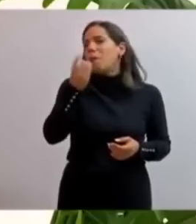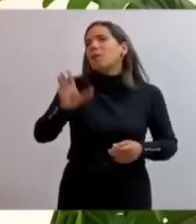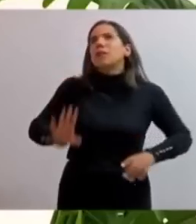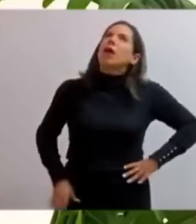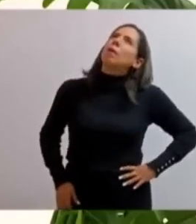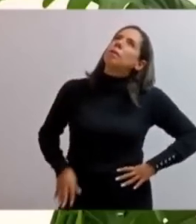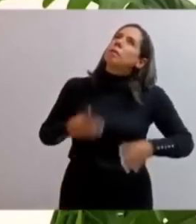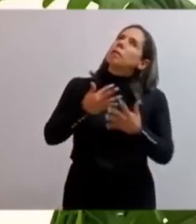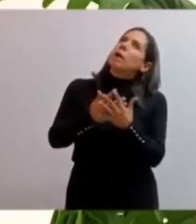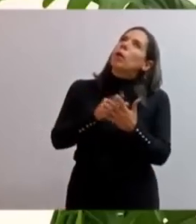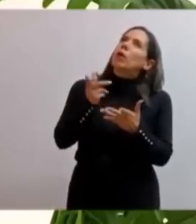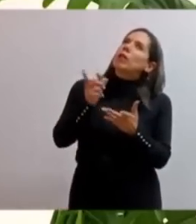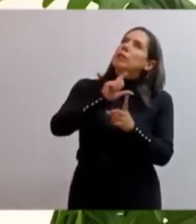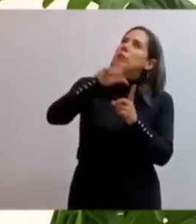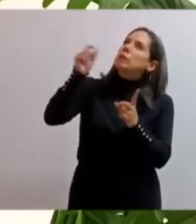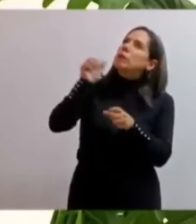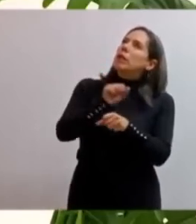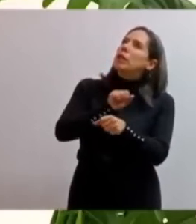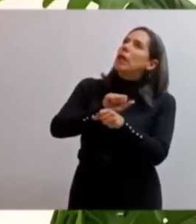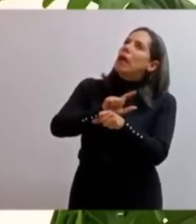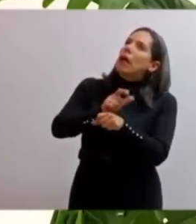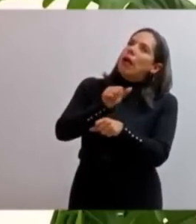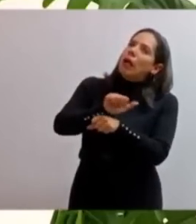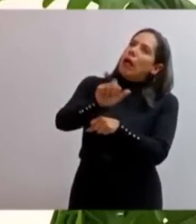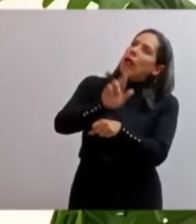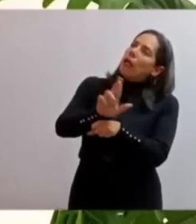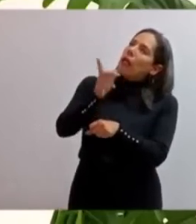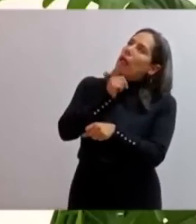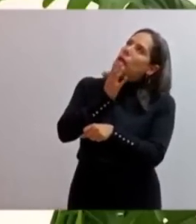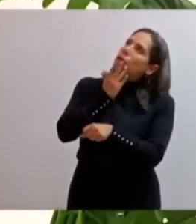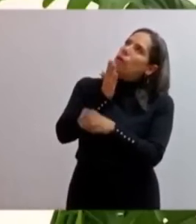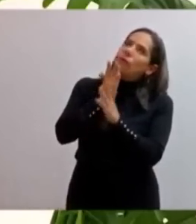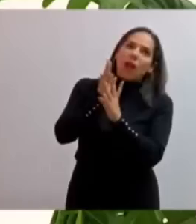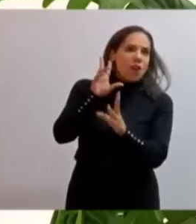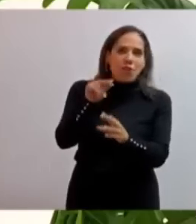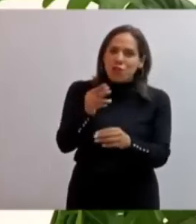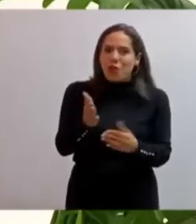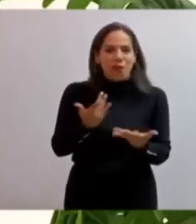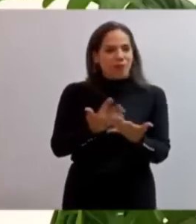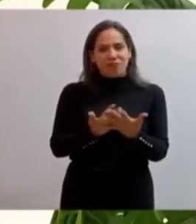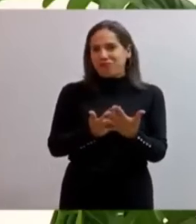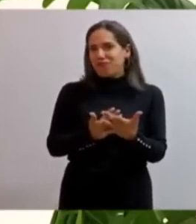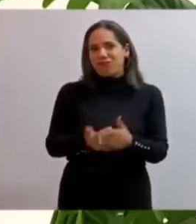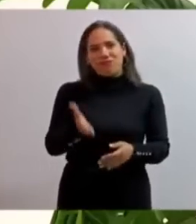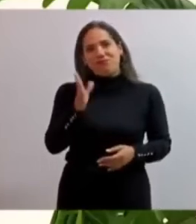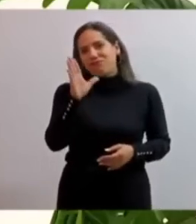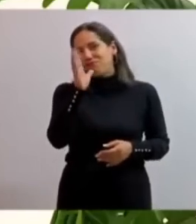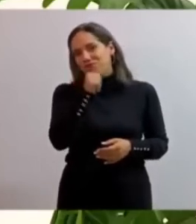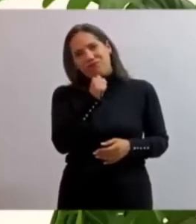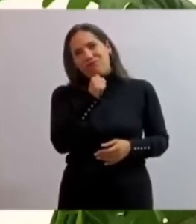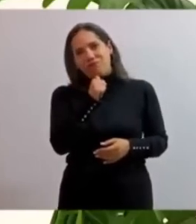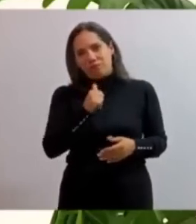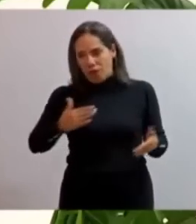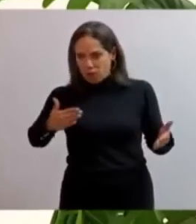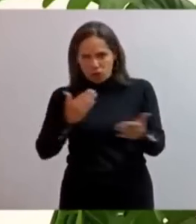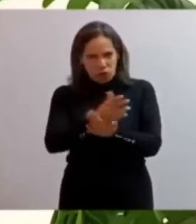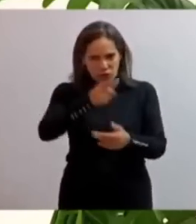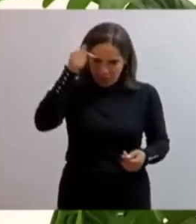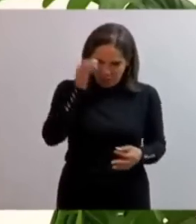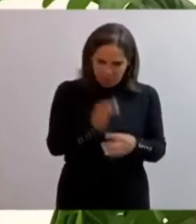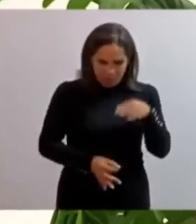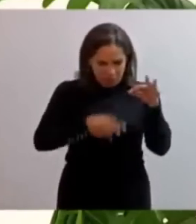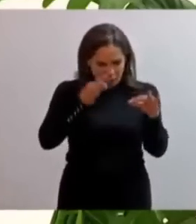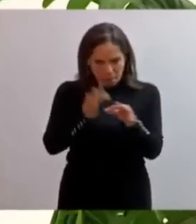el autor o qué dice el texto o si el director viene y me ayuda, sino sencillamente tenemos que actuar. Y a veces